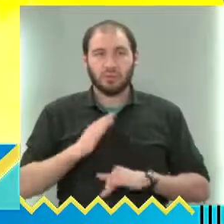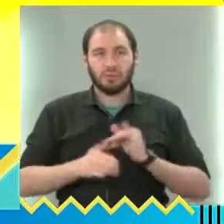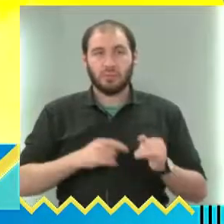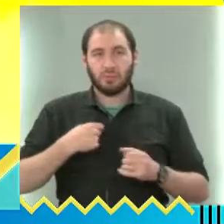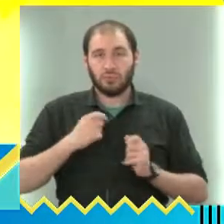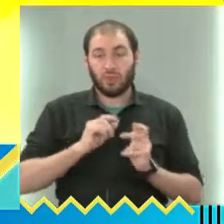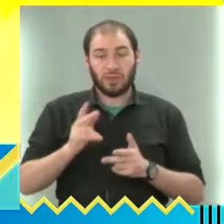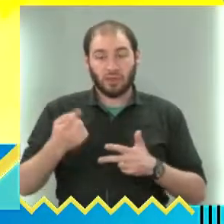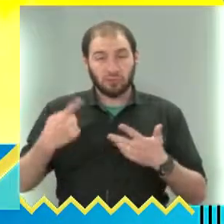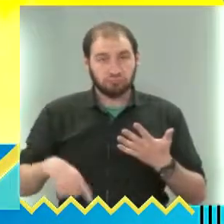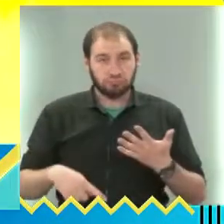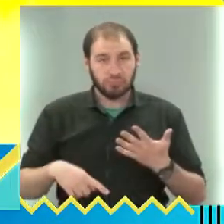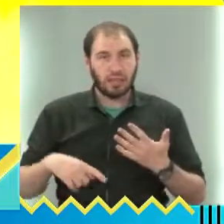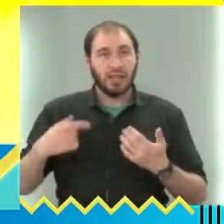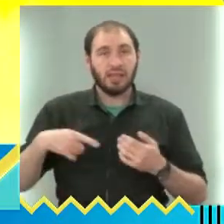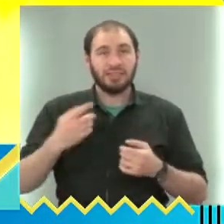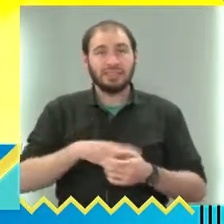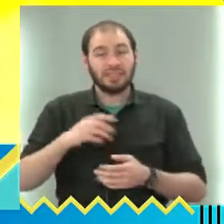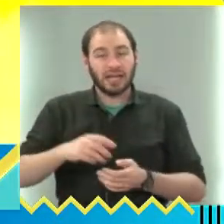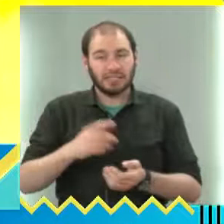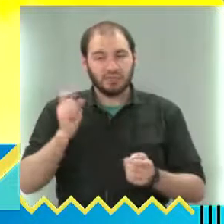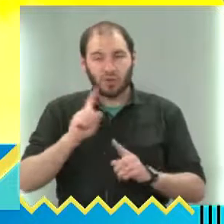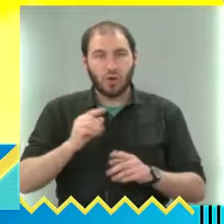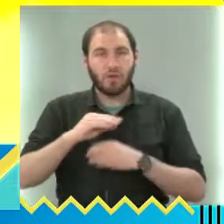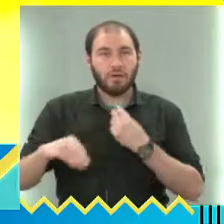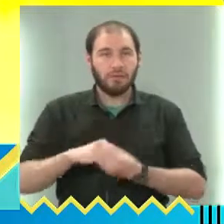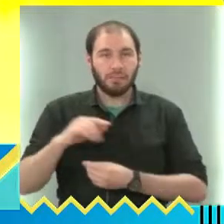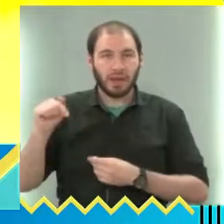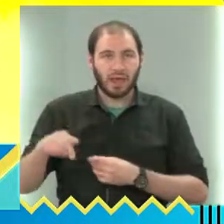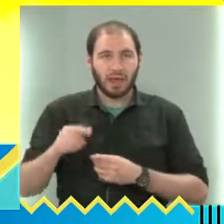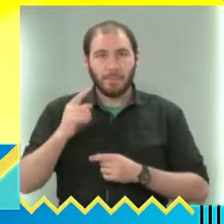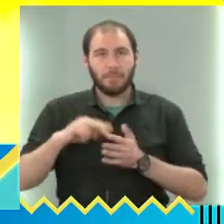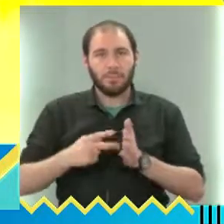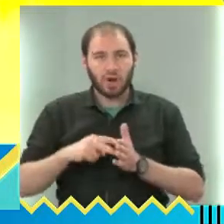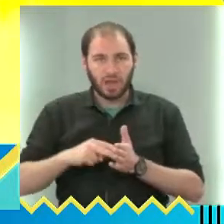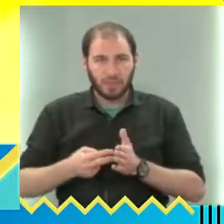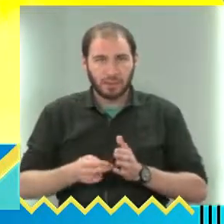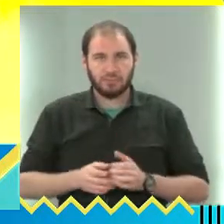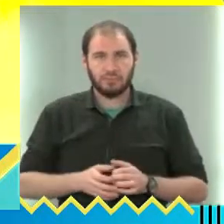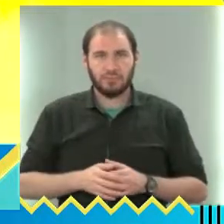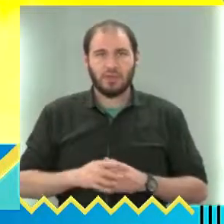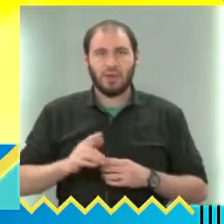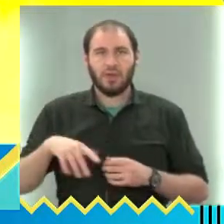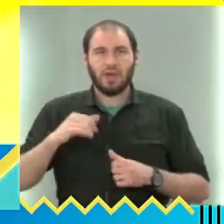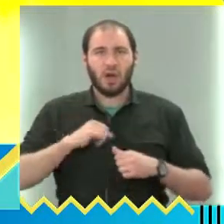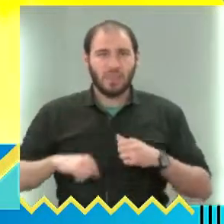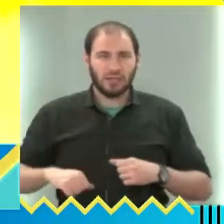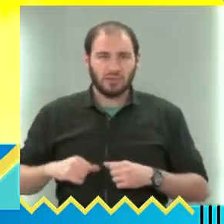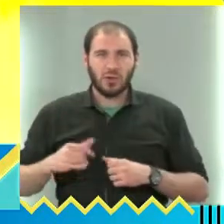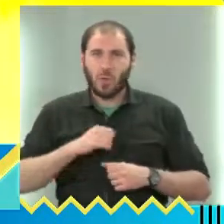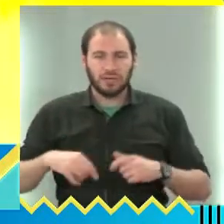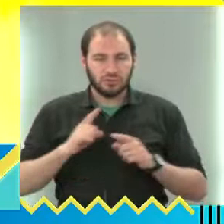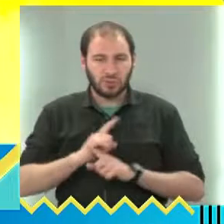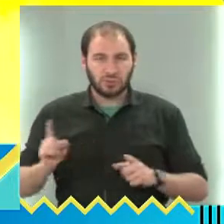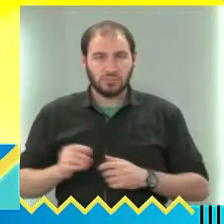yo digo esto, no me van a sacar sangre, mi familiar va a tener cierto problema en la cirugía, no lo van a